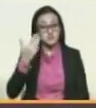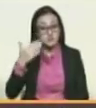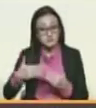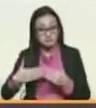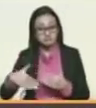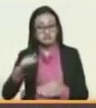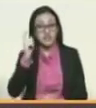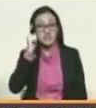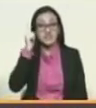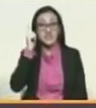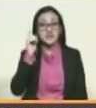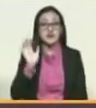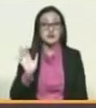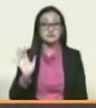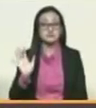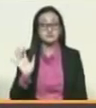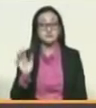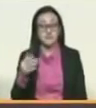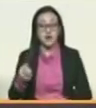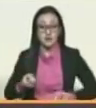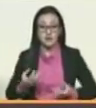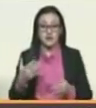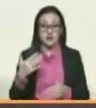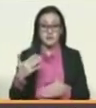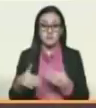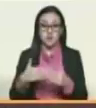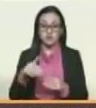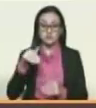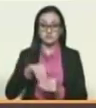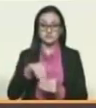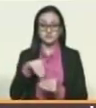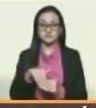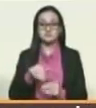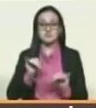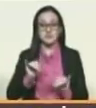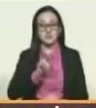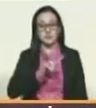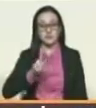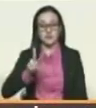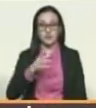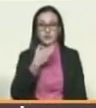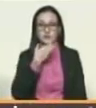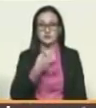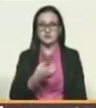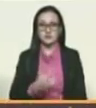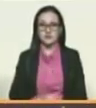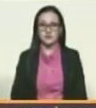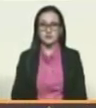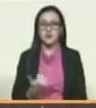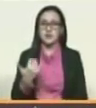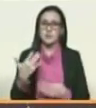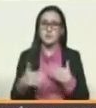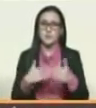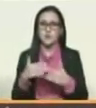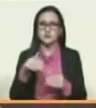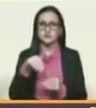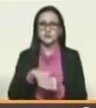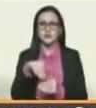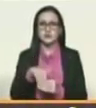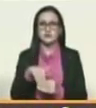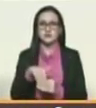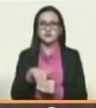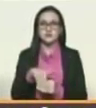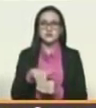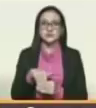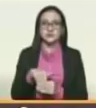que garantizan el proceso electoral del 22 de diciembre. Es decir, este es un proceso electoral,